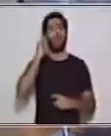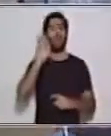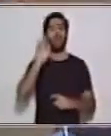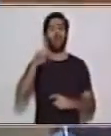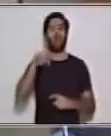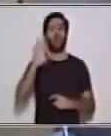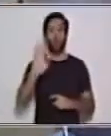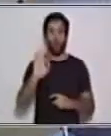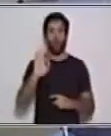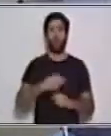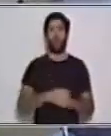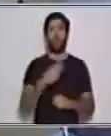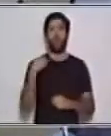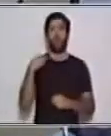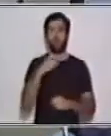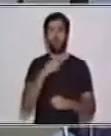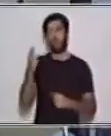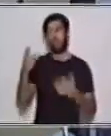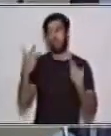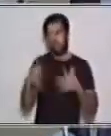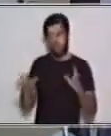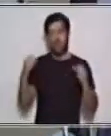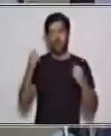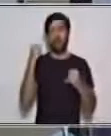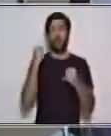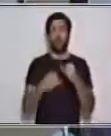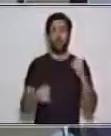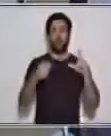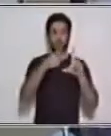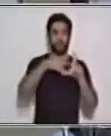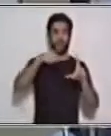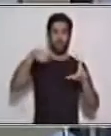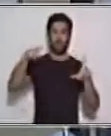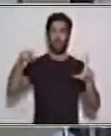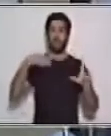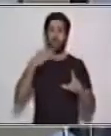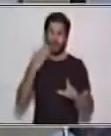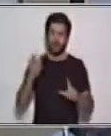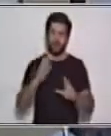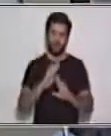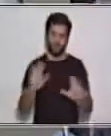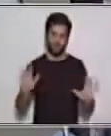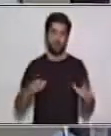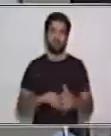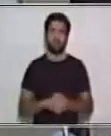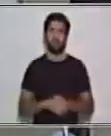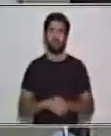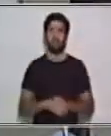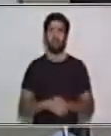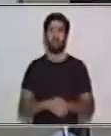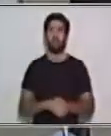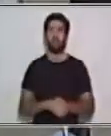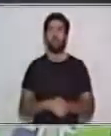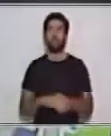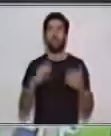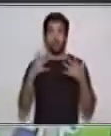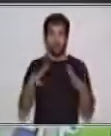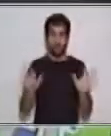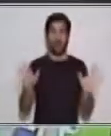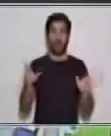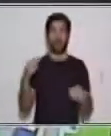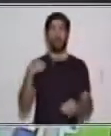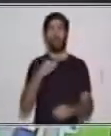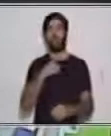Y con esto tendríamos construida nuestra gráfica poligonal o polígono de frecuencias. Y ya con esto